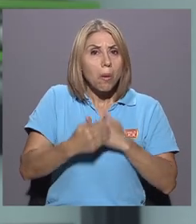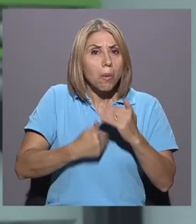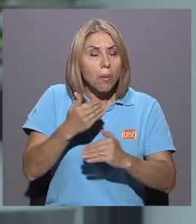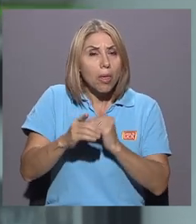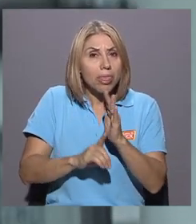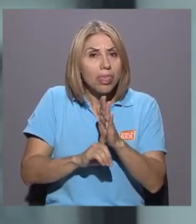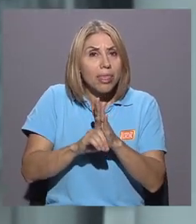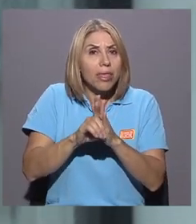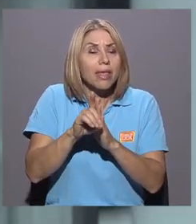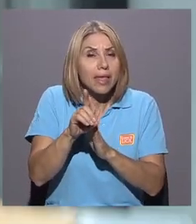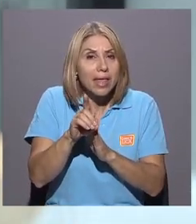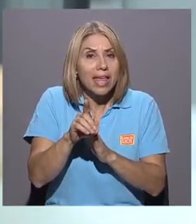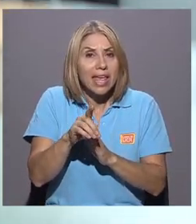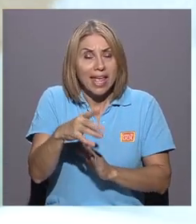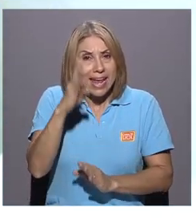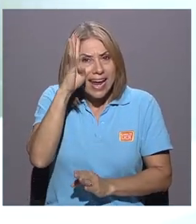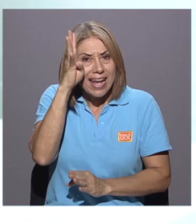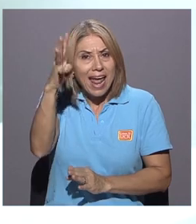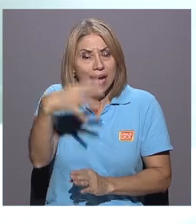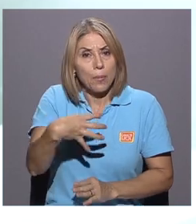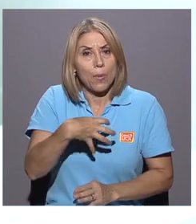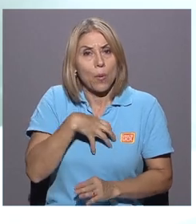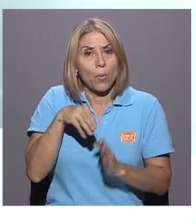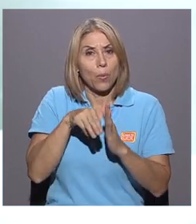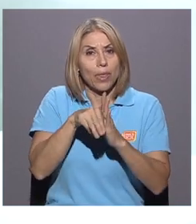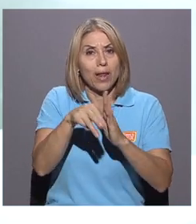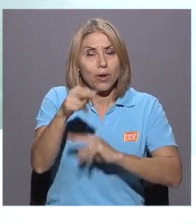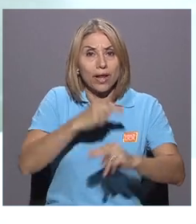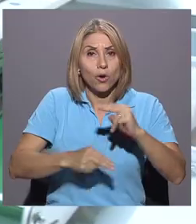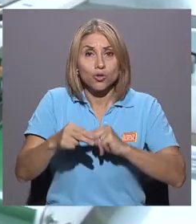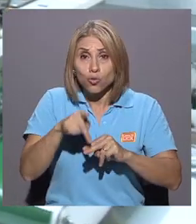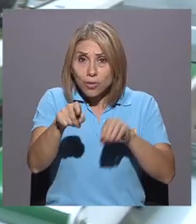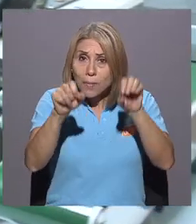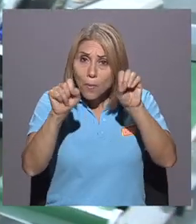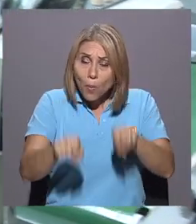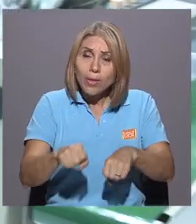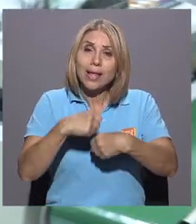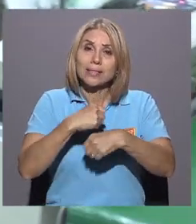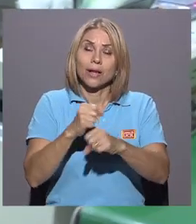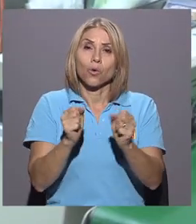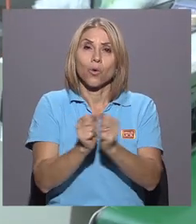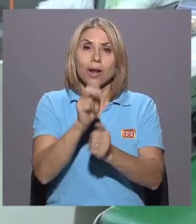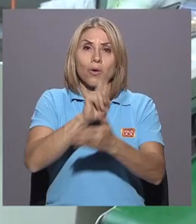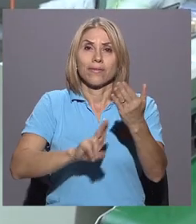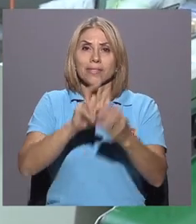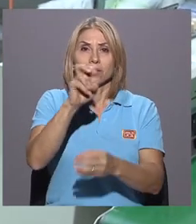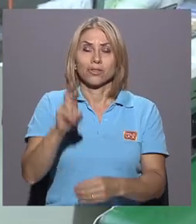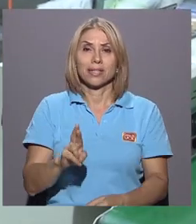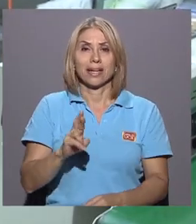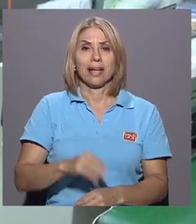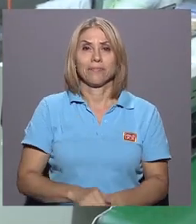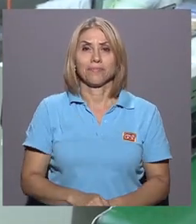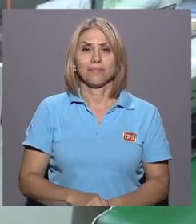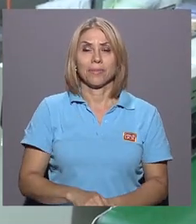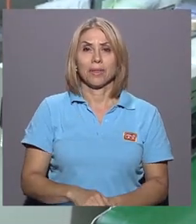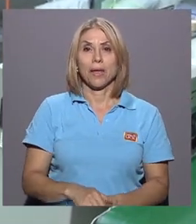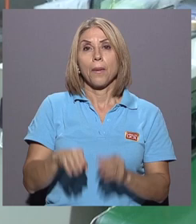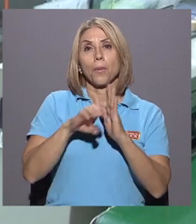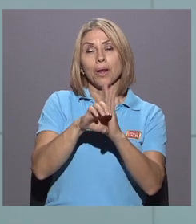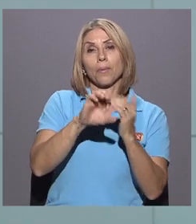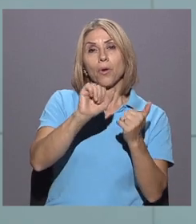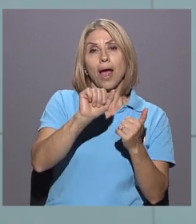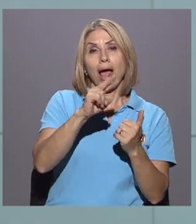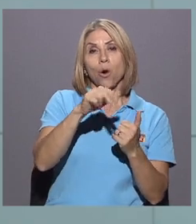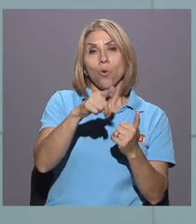y crear su propio modelo de negocio, podría hacerlo con la Universidad de Costa Rica. Programas como